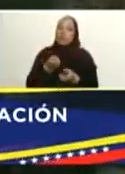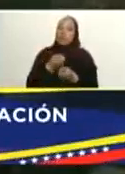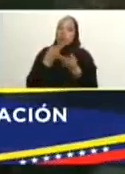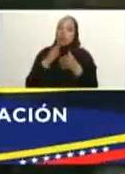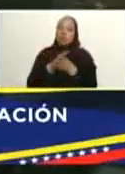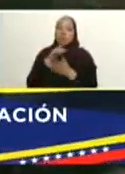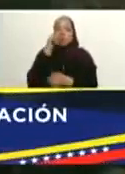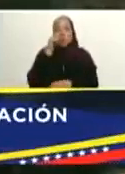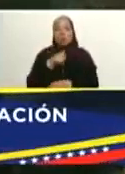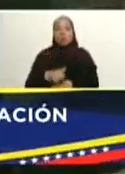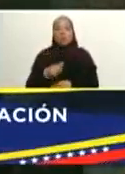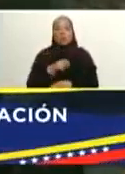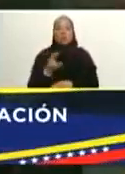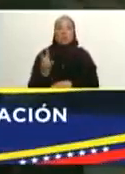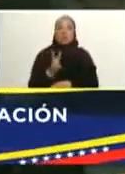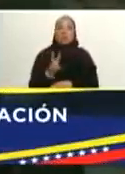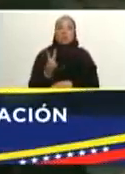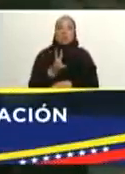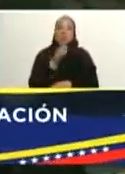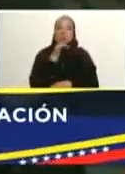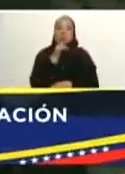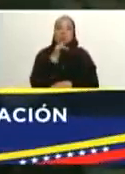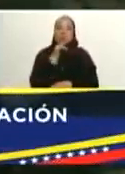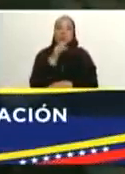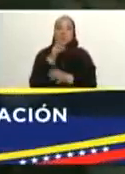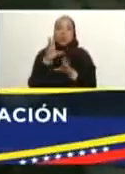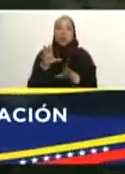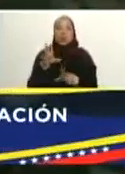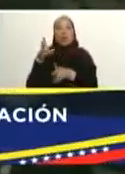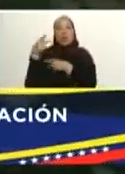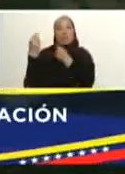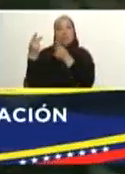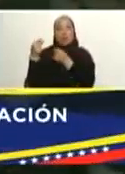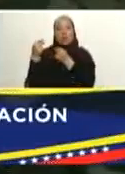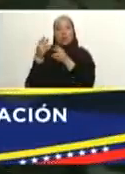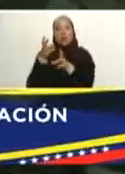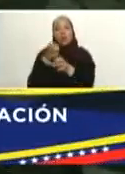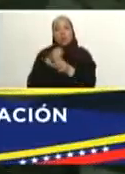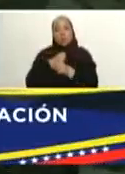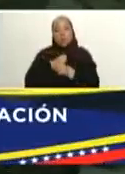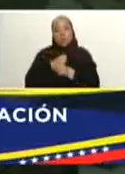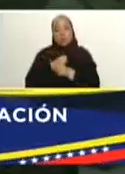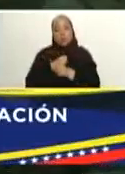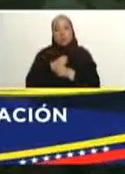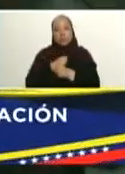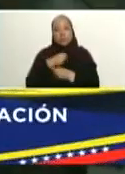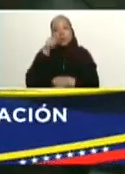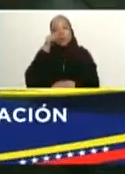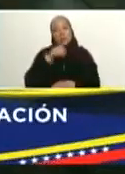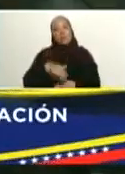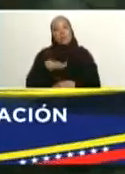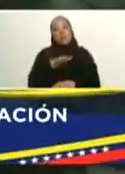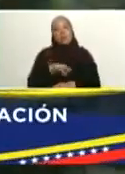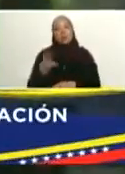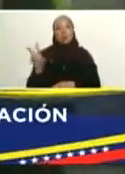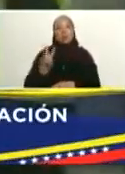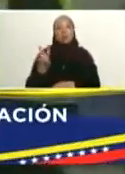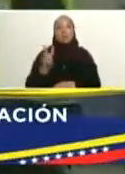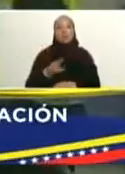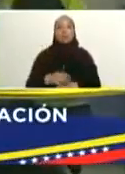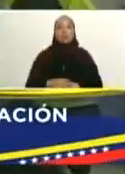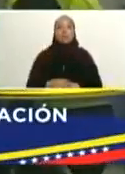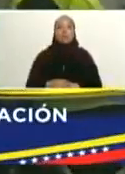para el pueblo venezolano la idea esperanzadora. Por eso la confianza del pueblo venezolano, por eso la confianza en usted, en